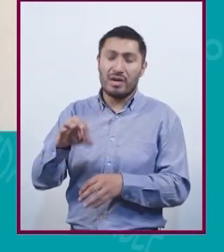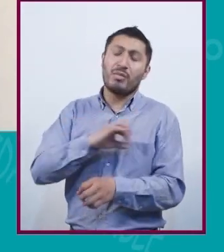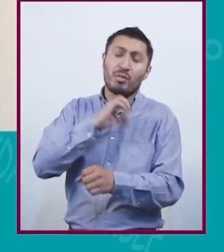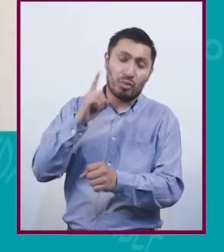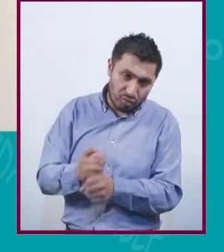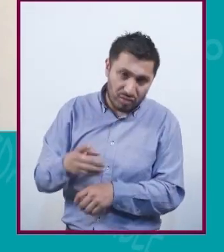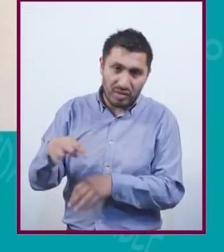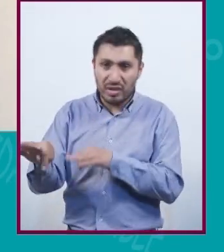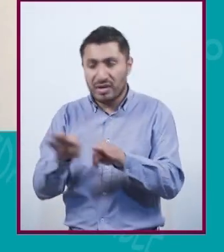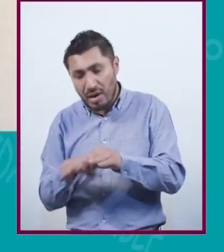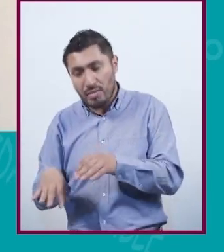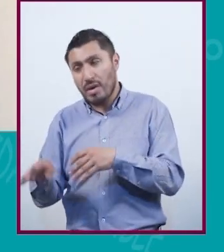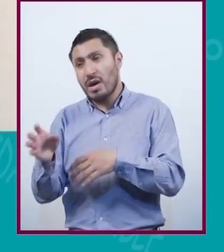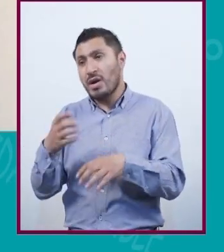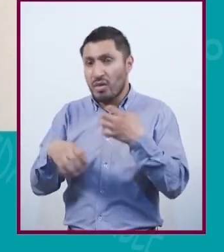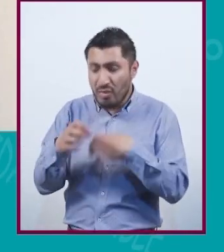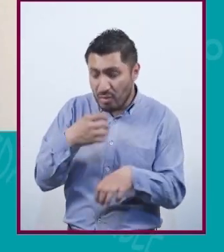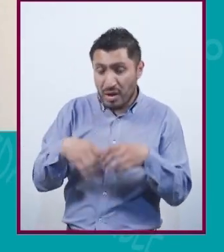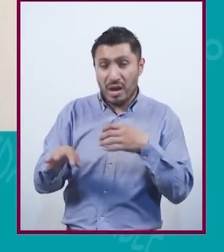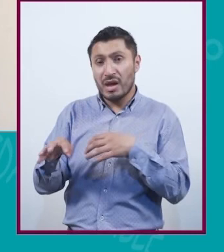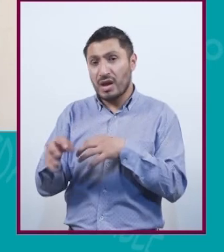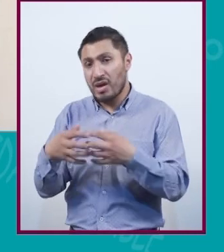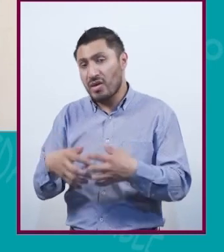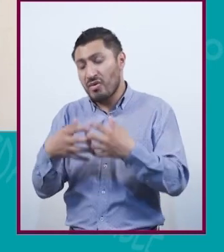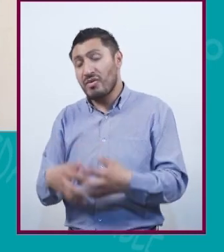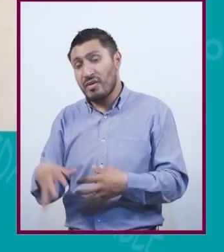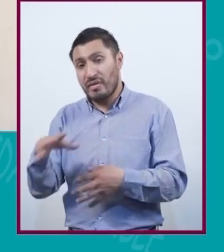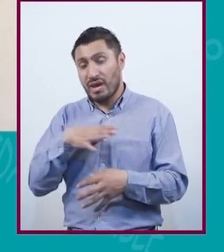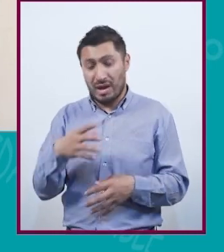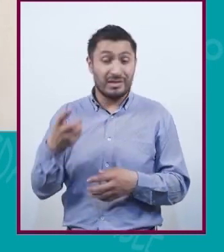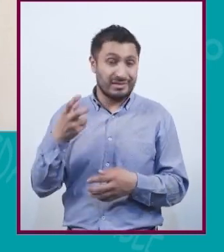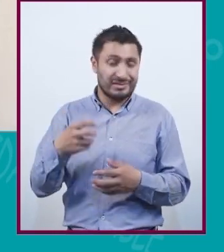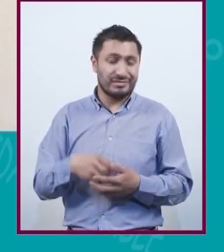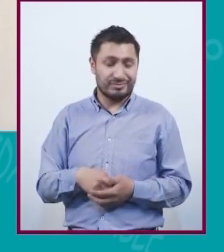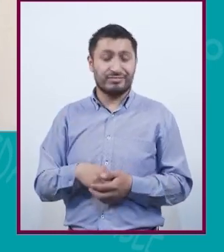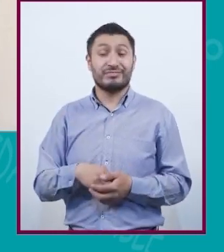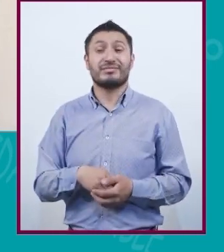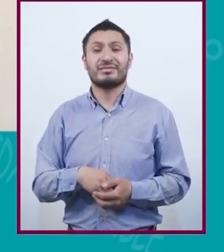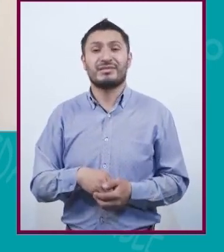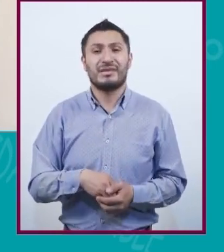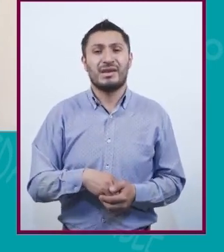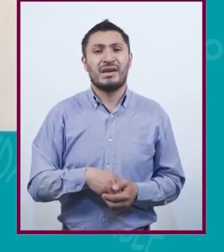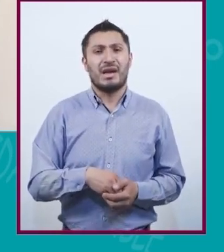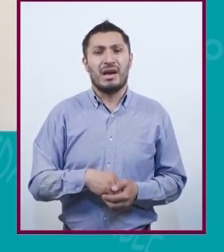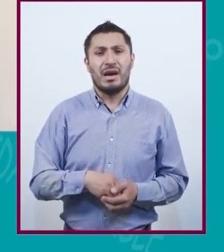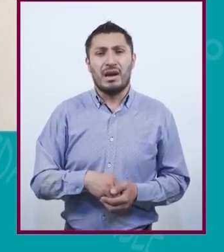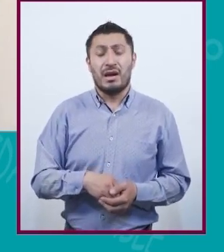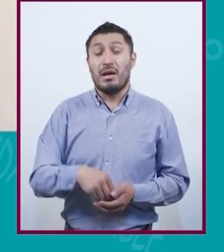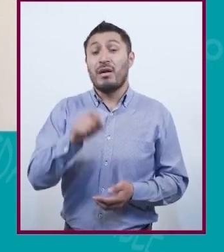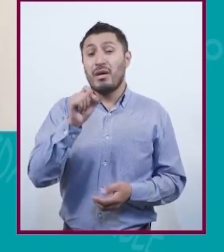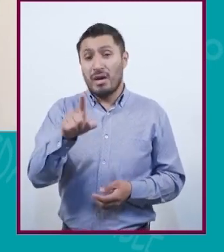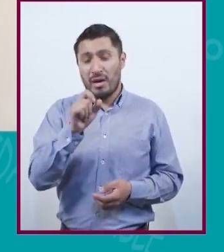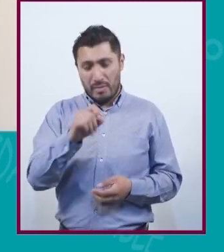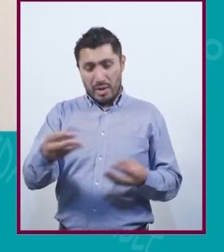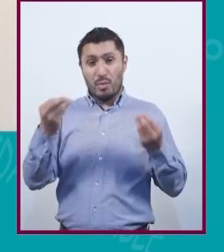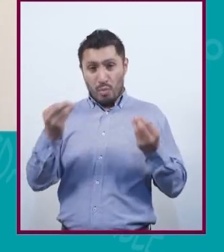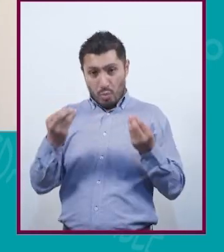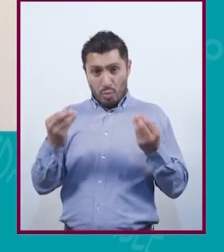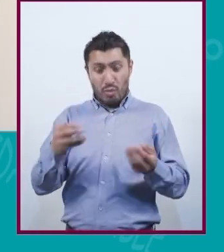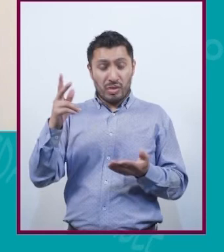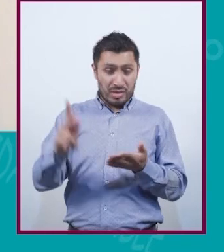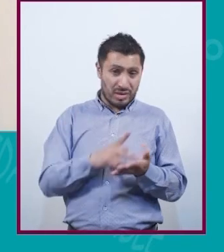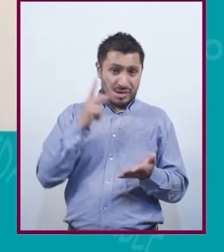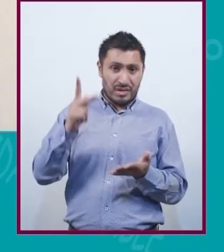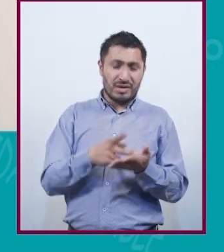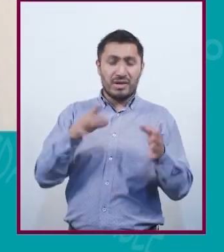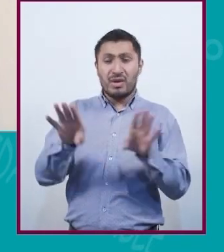trabajo, donde se encuentran las fábricas en las que dominan las máquinas, ¿no? Que